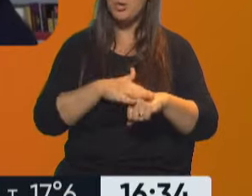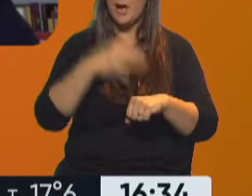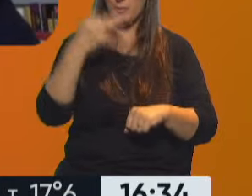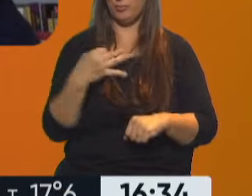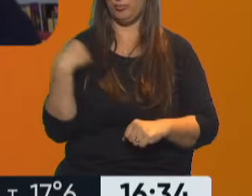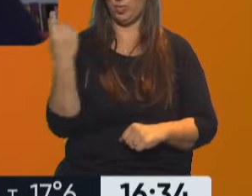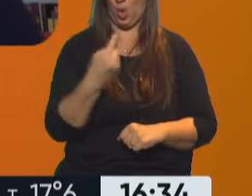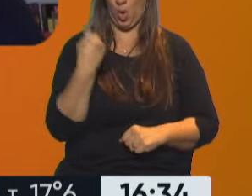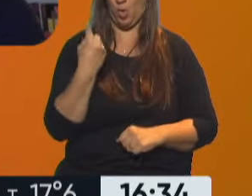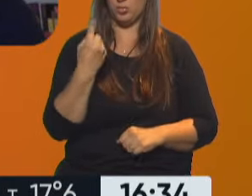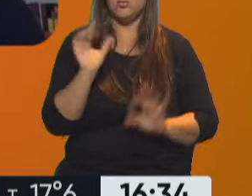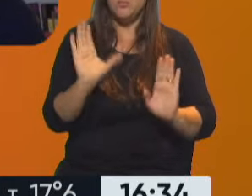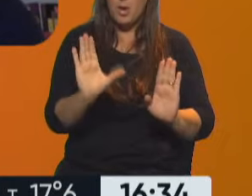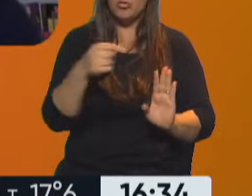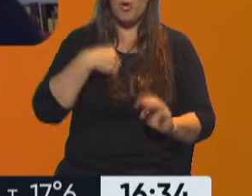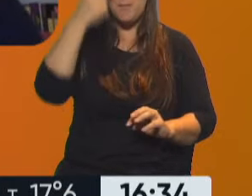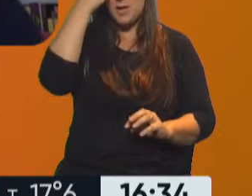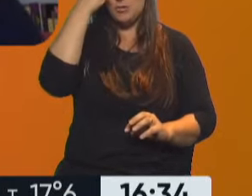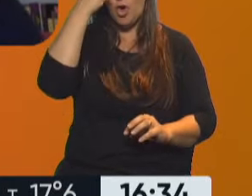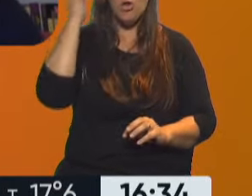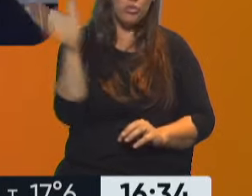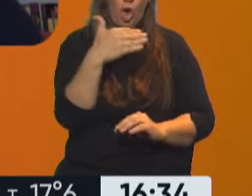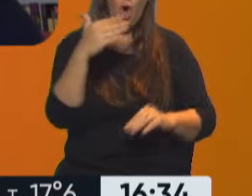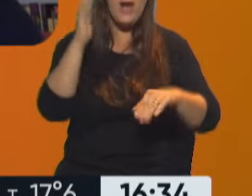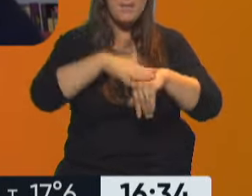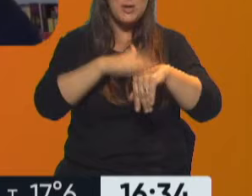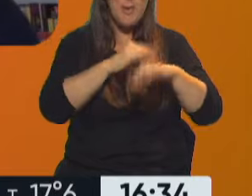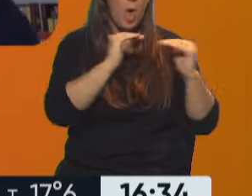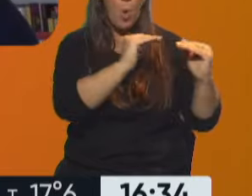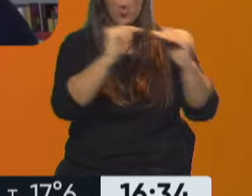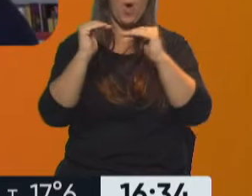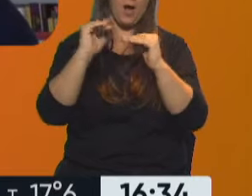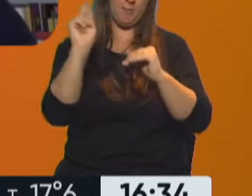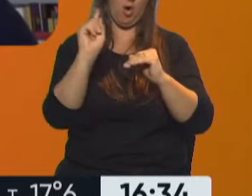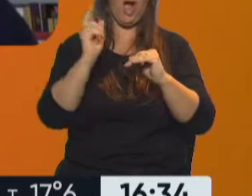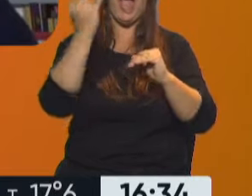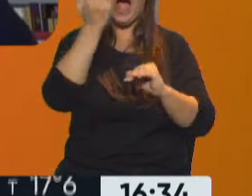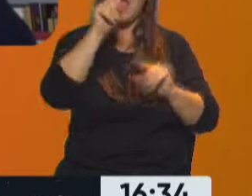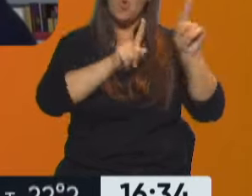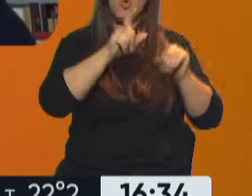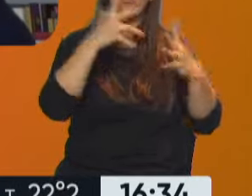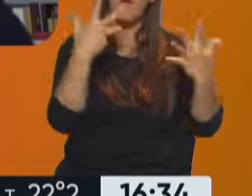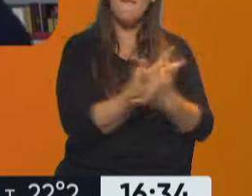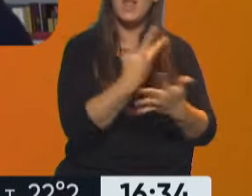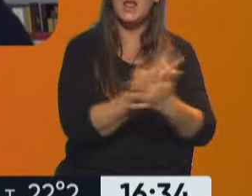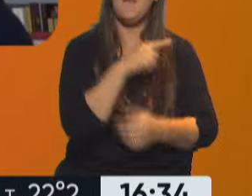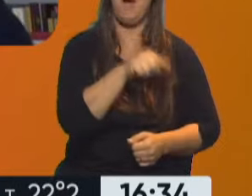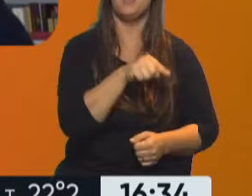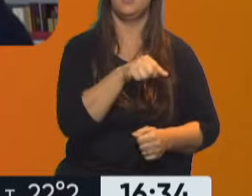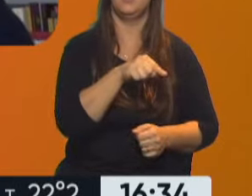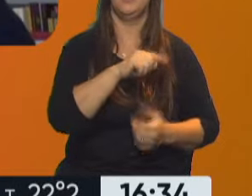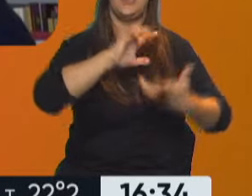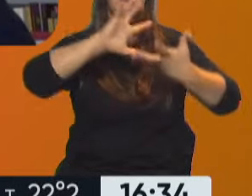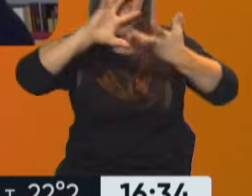yo soy de los que creen que no todos tenemos la misma responsabilidad, que hay muchos que son víctimas porque el cambio climático y